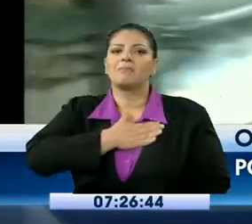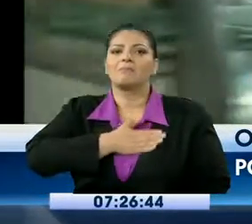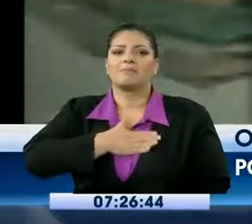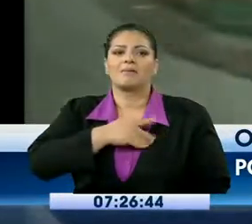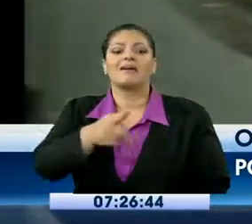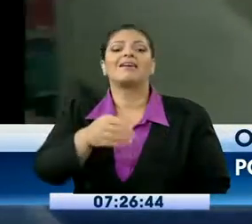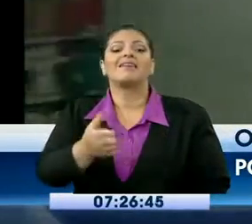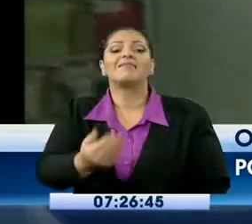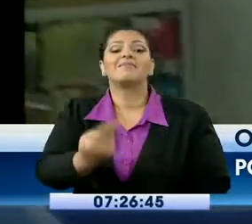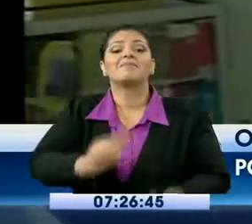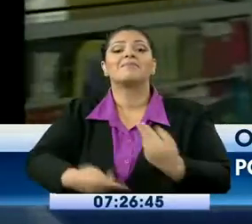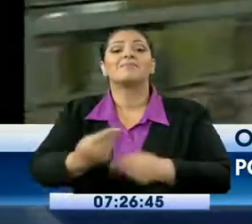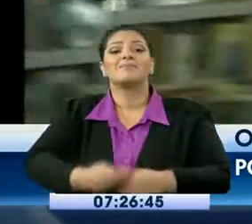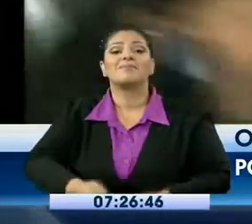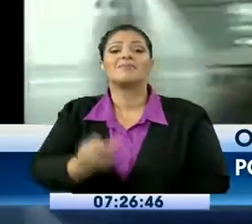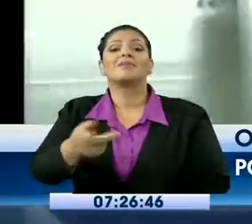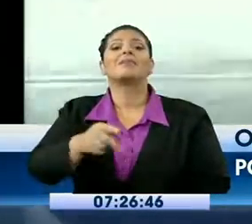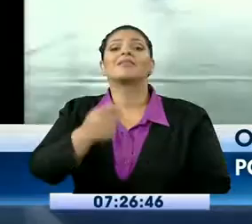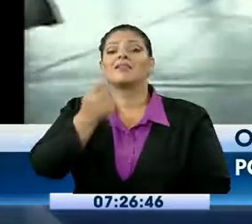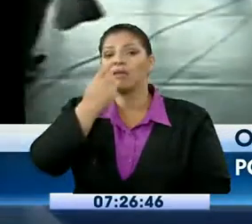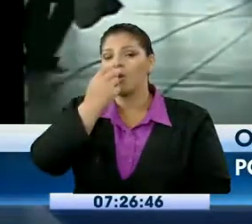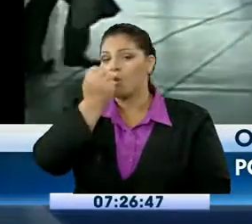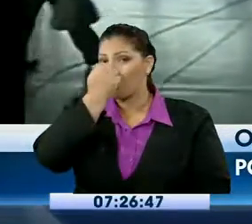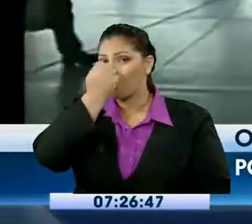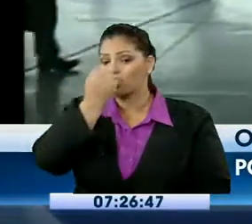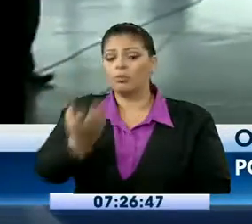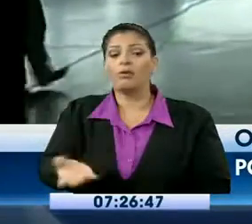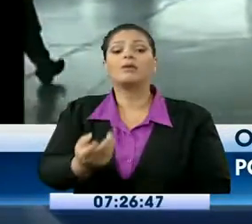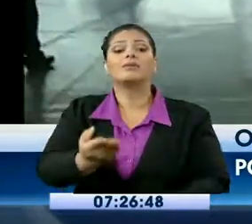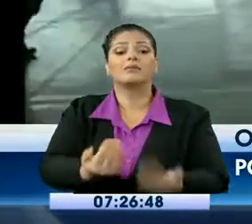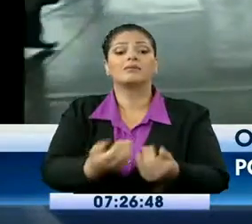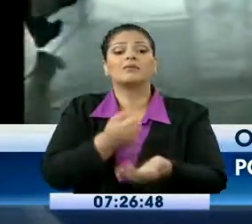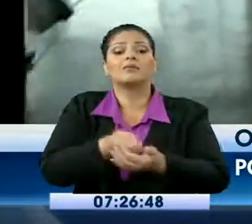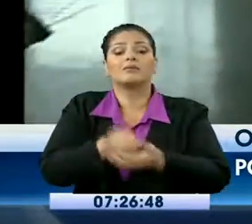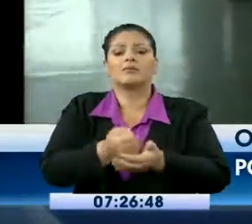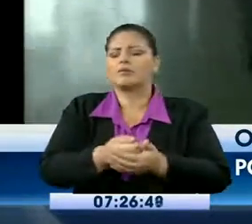también? ¿También? ¿Cómo, no me quiere atender?